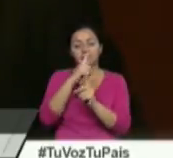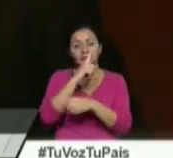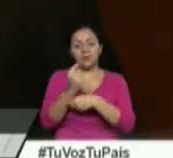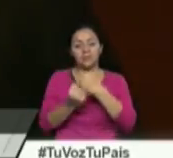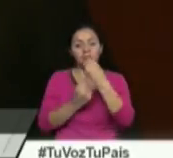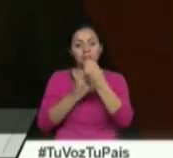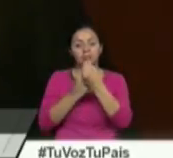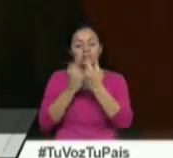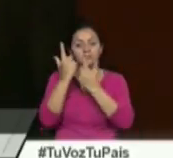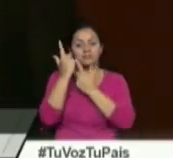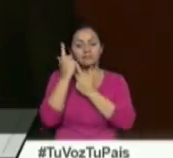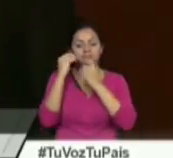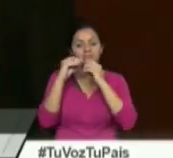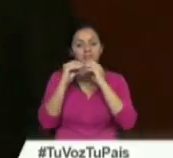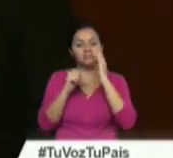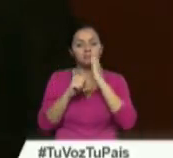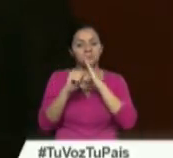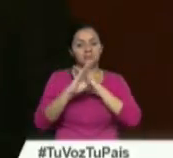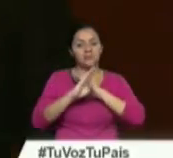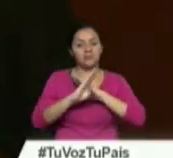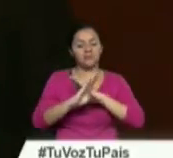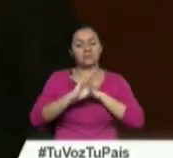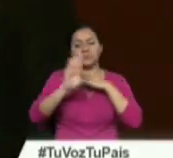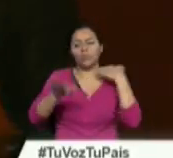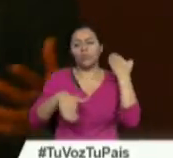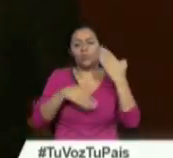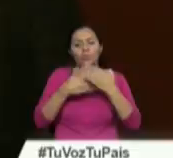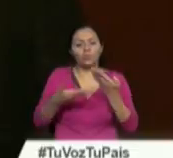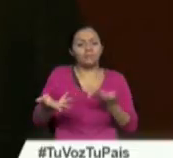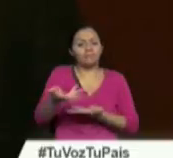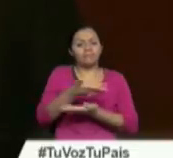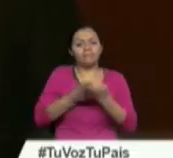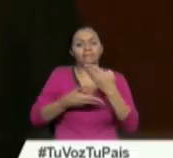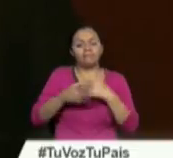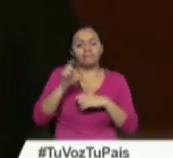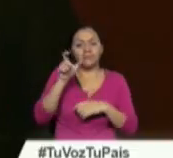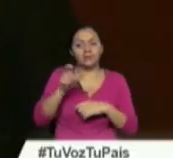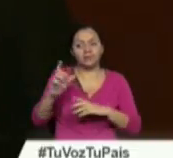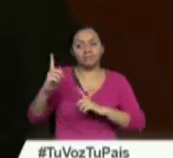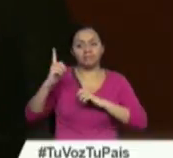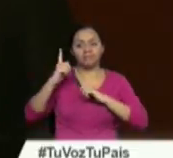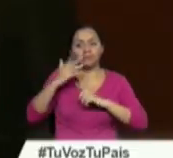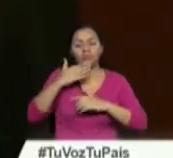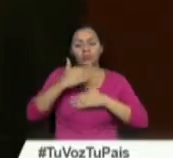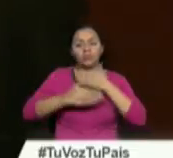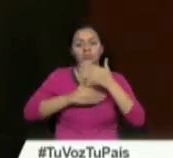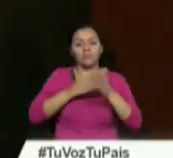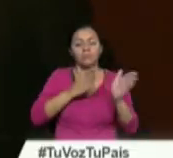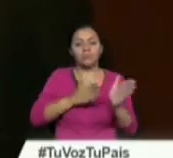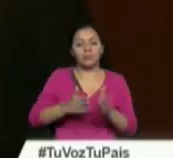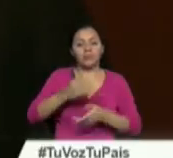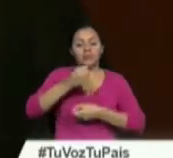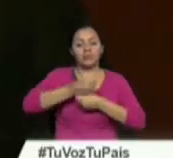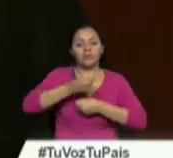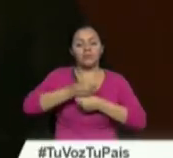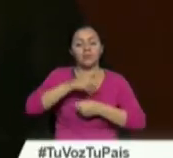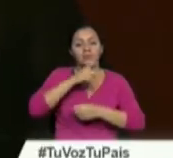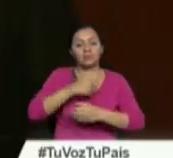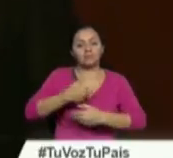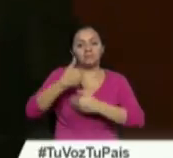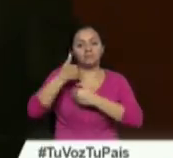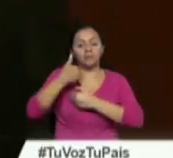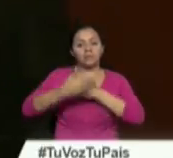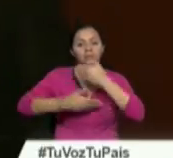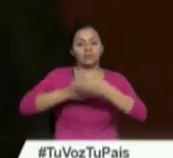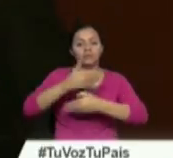de Fuerzas Armadas, del Ministerio de Defensa, de todos los efectivos, todo el plan operativo que desarrollaremos para este